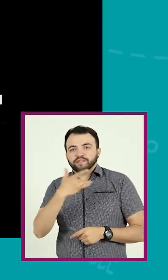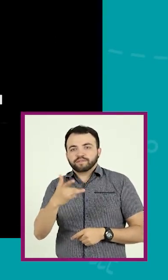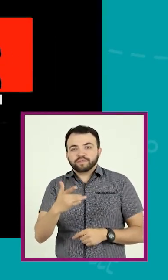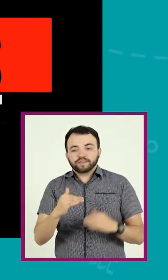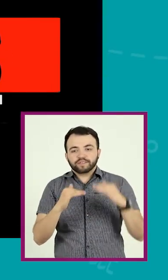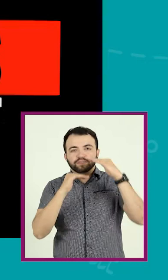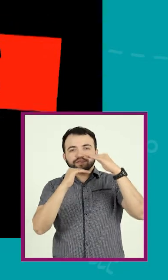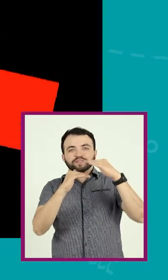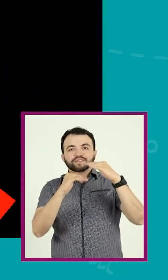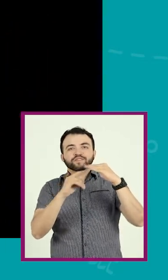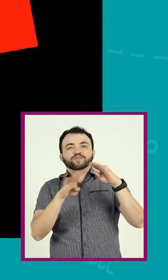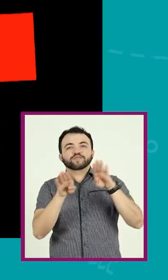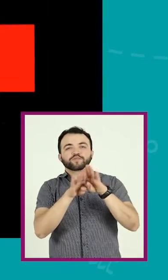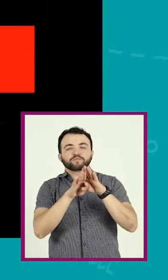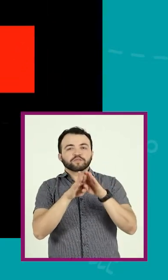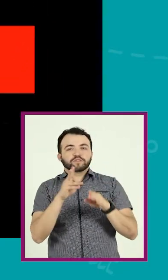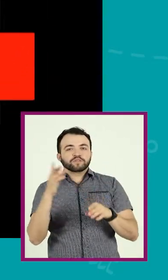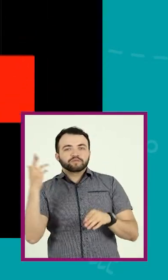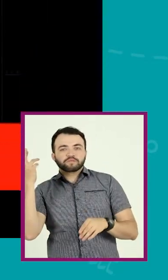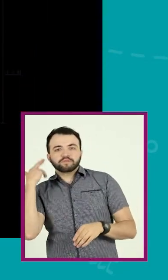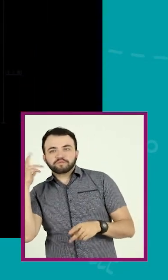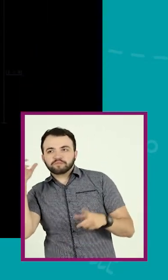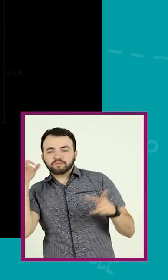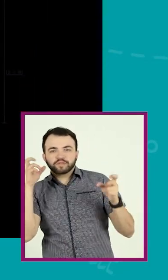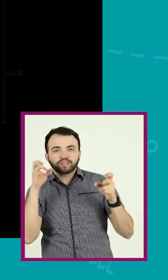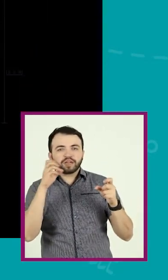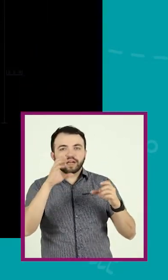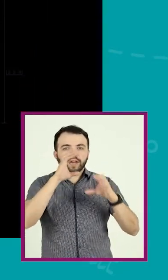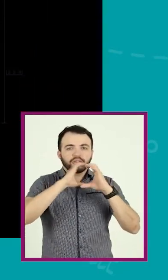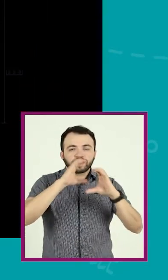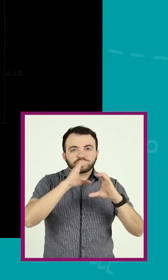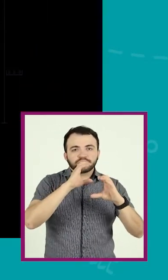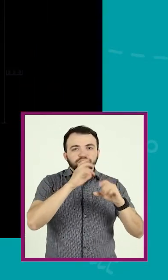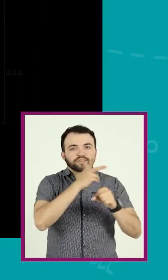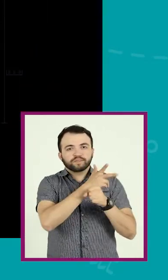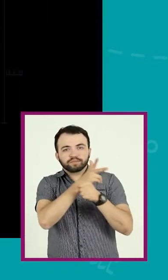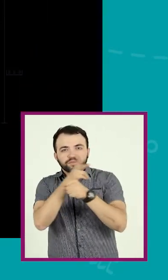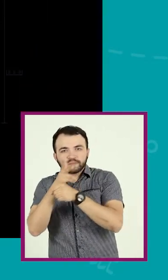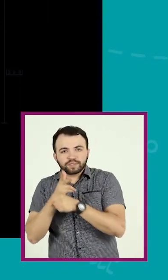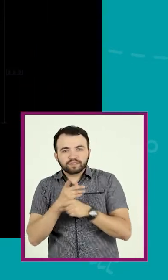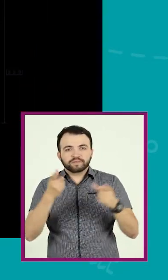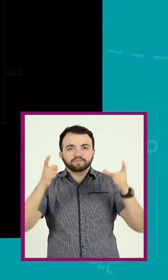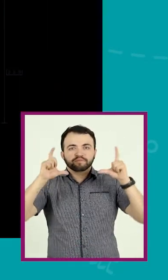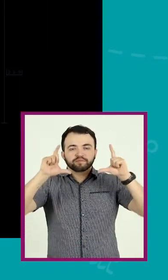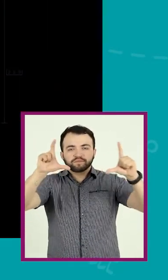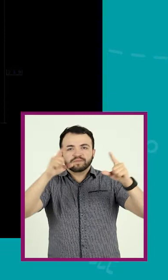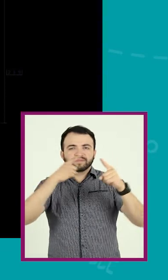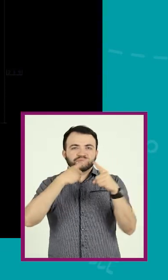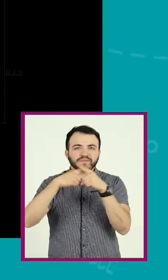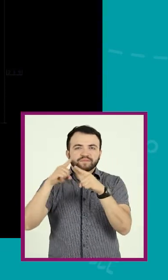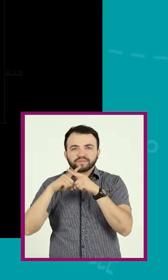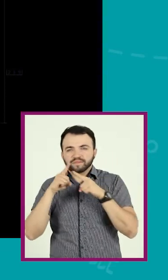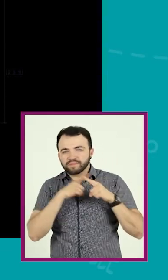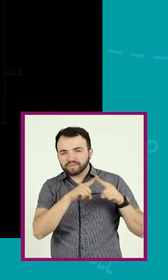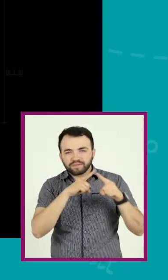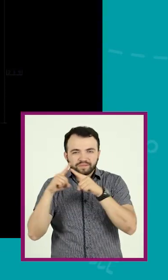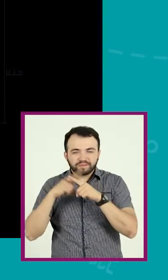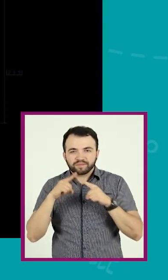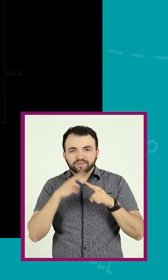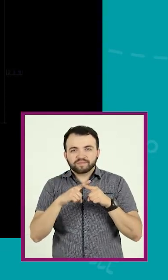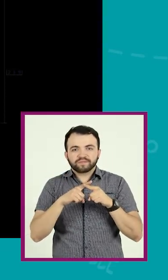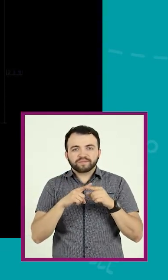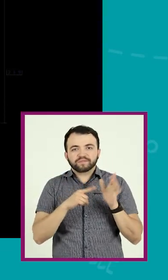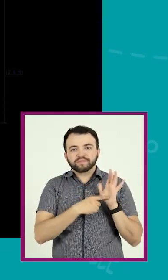de los enamorados, estandarizados por medio de canciones, películas, novelas,